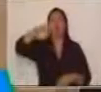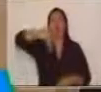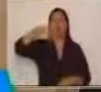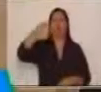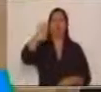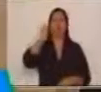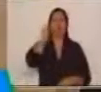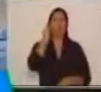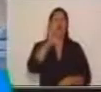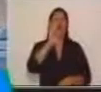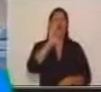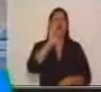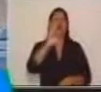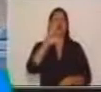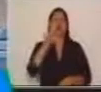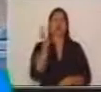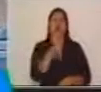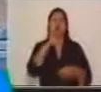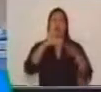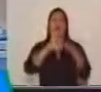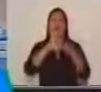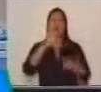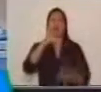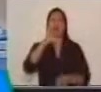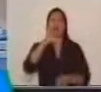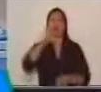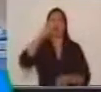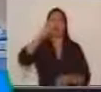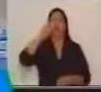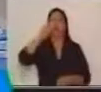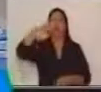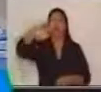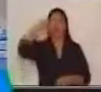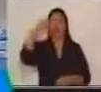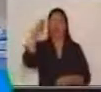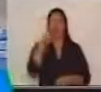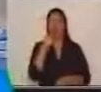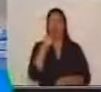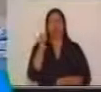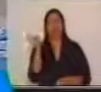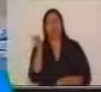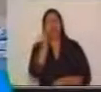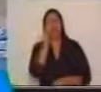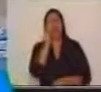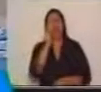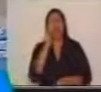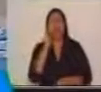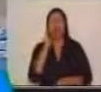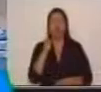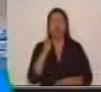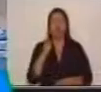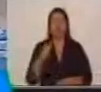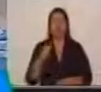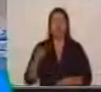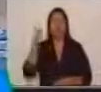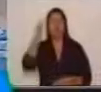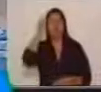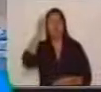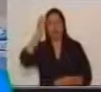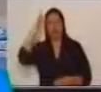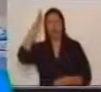la clase del Renacimiento y el Siglo de Oro. Y es que Miguel Cervantes es considerado el genio de la